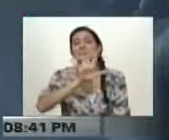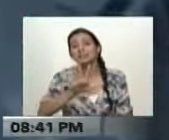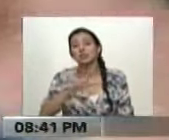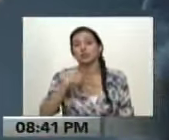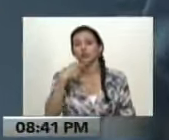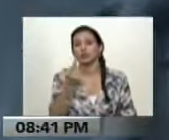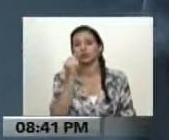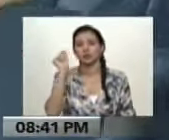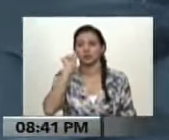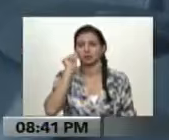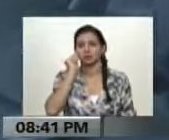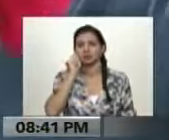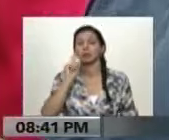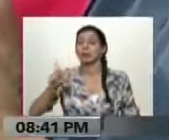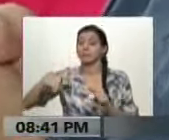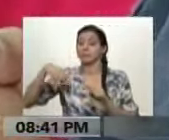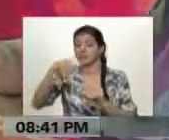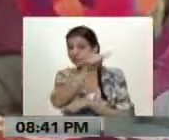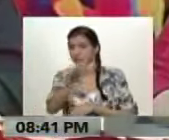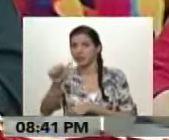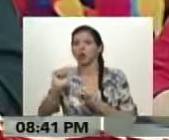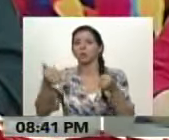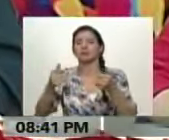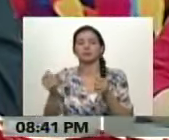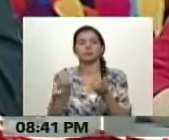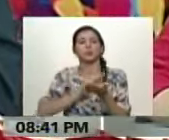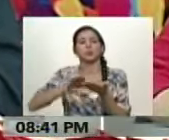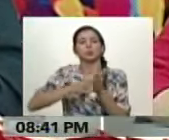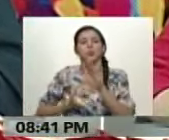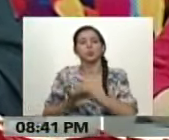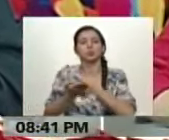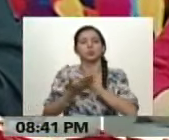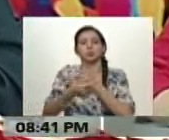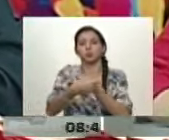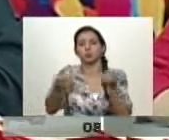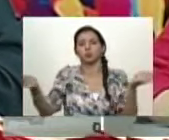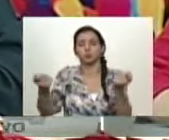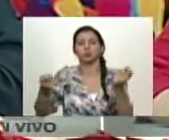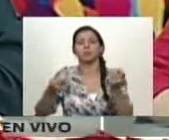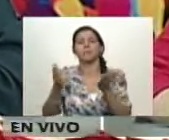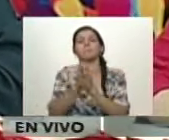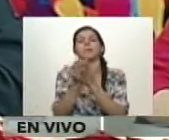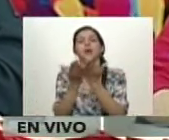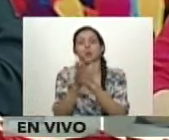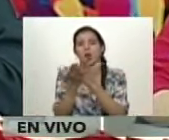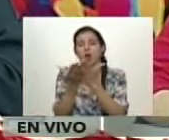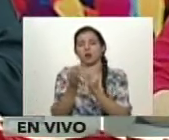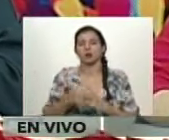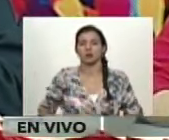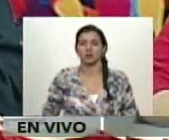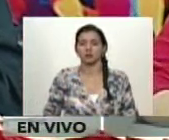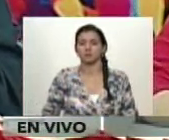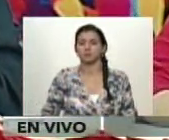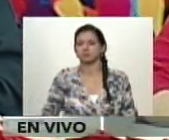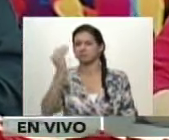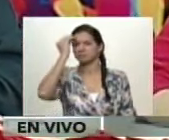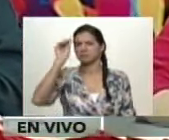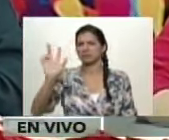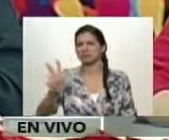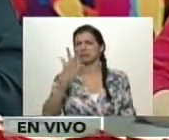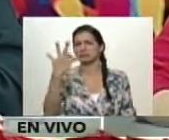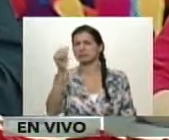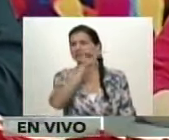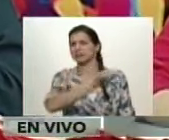que va a circular a partir de esta semana. Yo aspiro en la tercera semana de